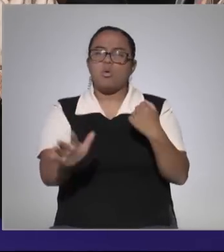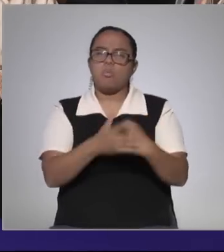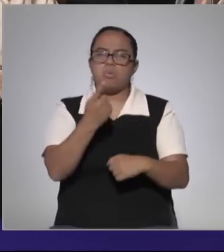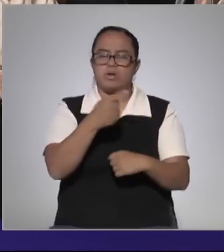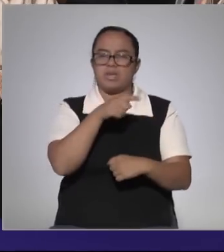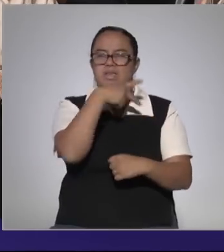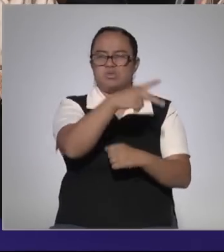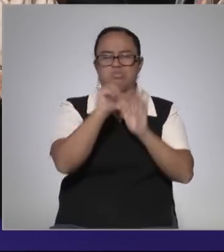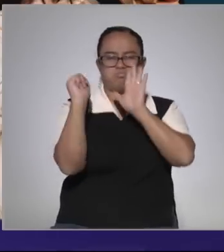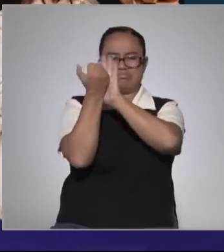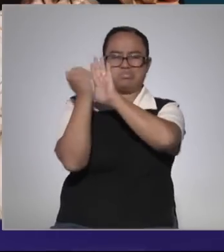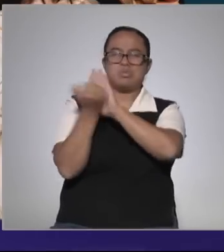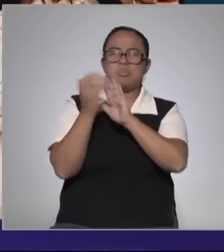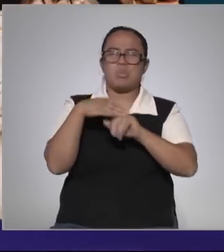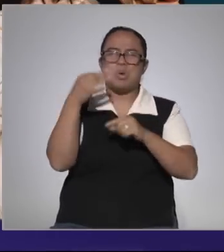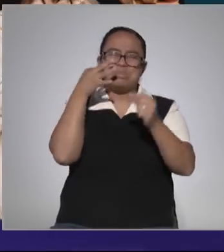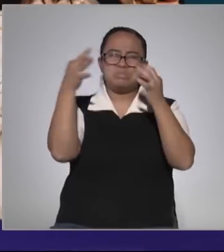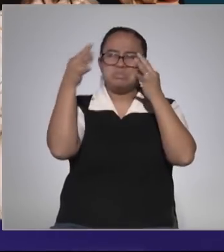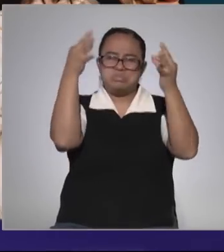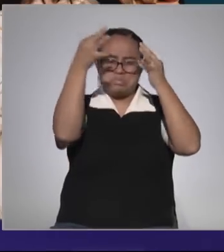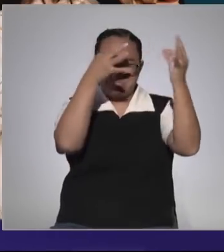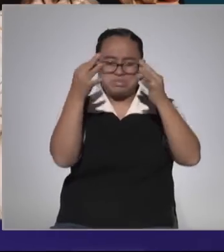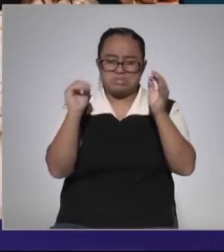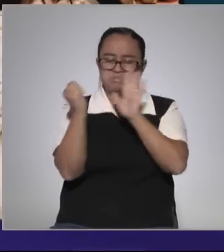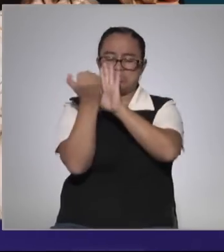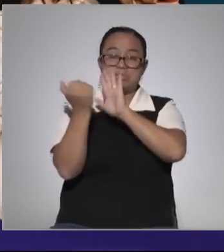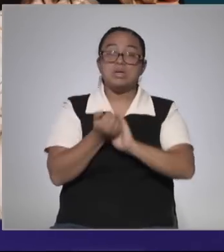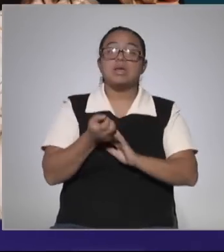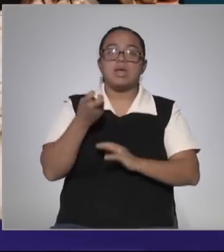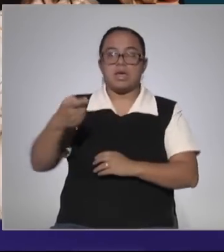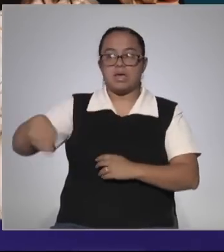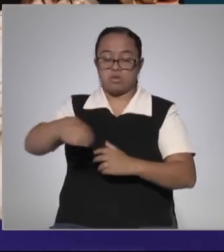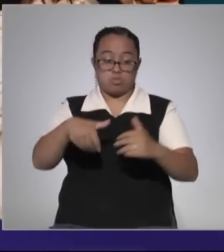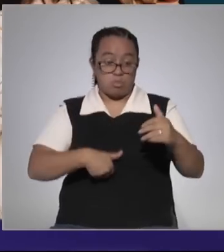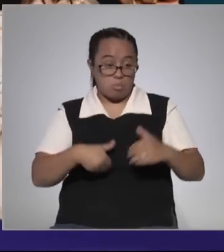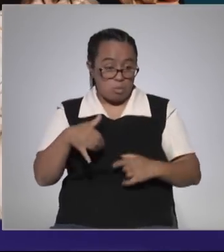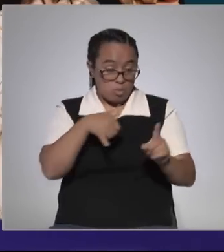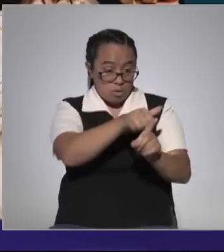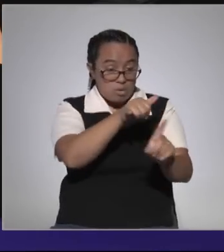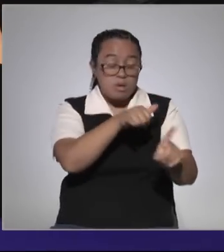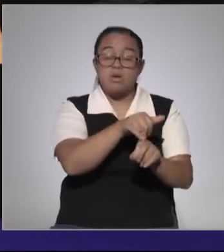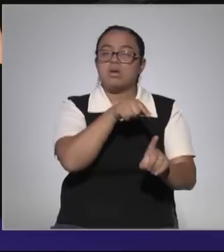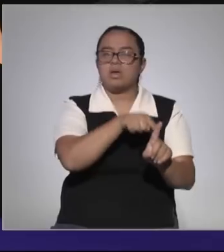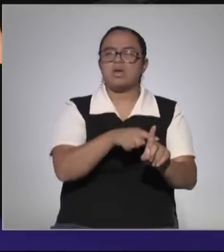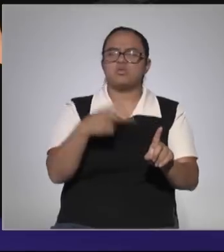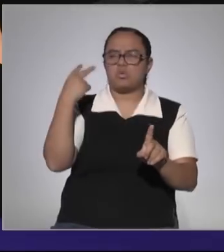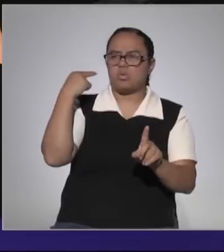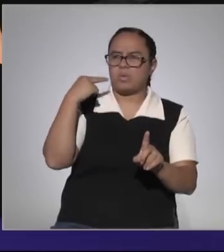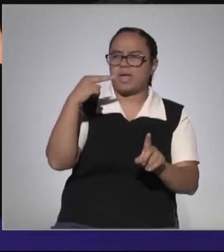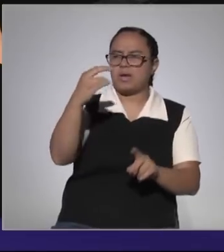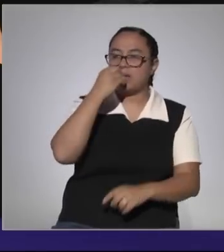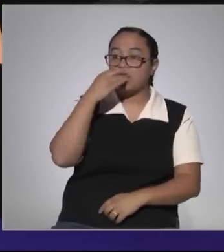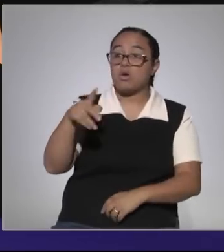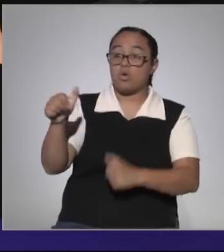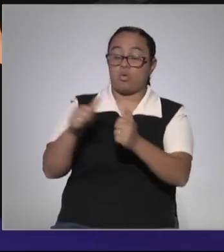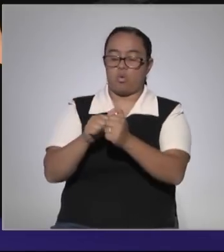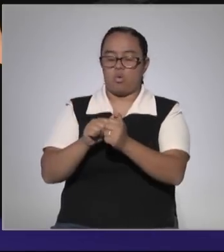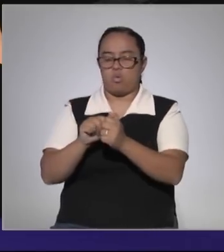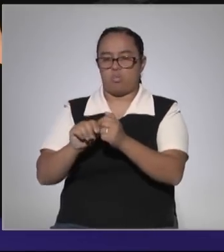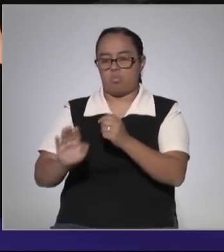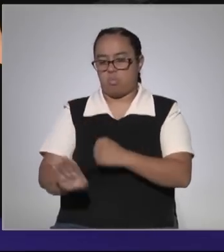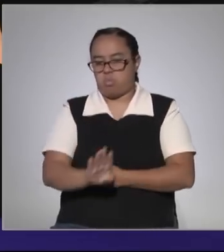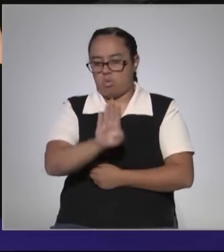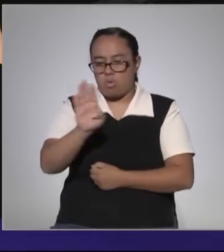viruela dejó en su rostro. Para escapar de este acoso hará un viaje fantástico donde una bruja sabia y un lobio